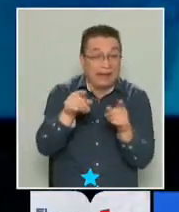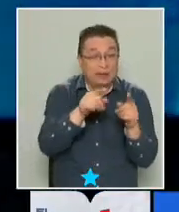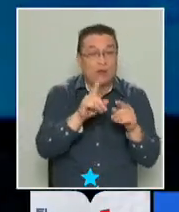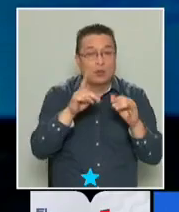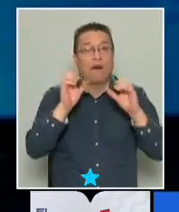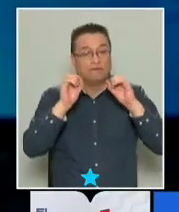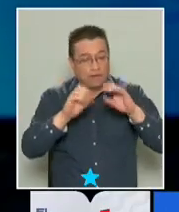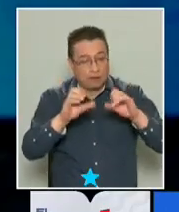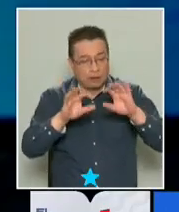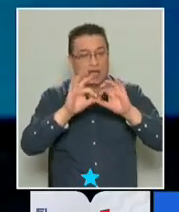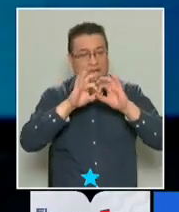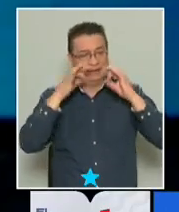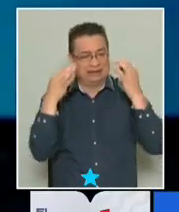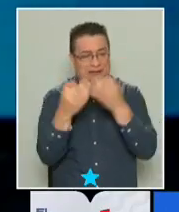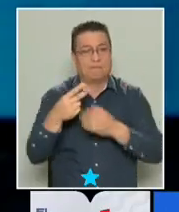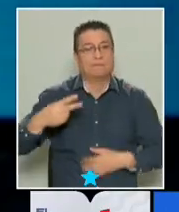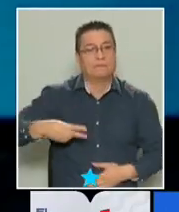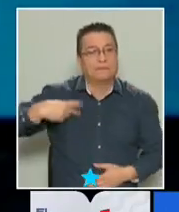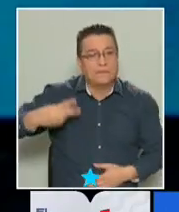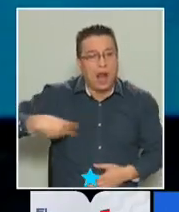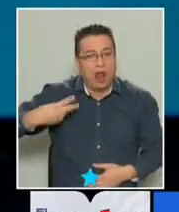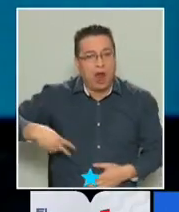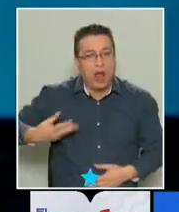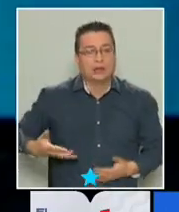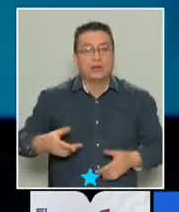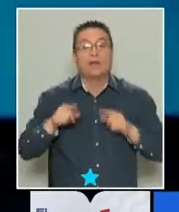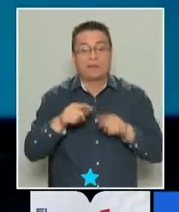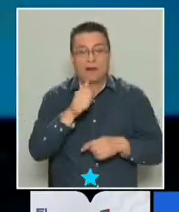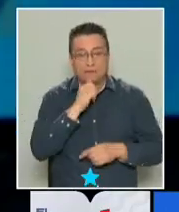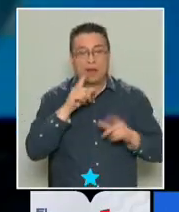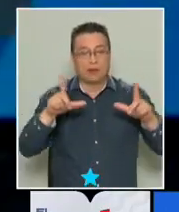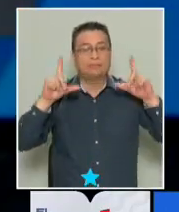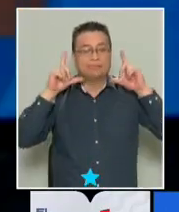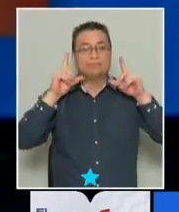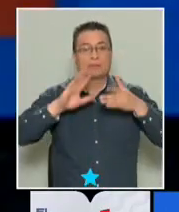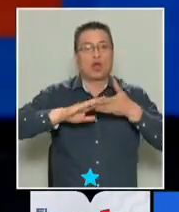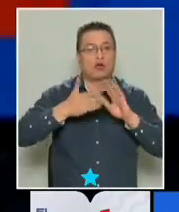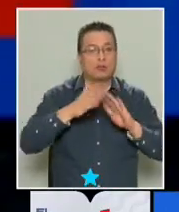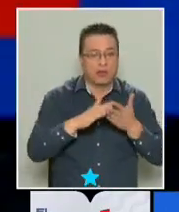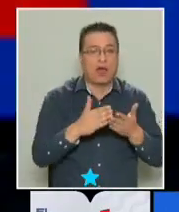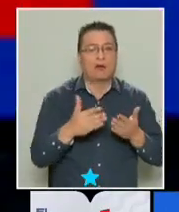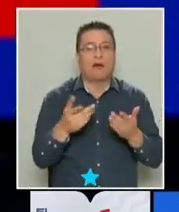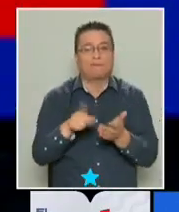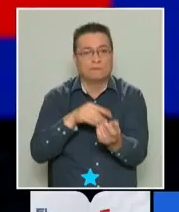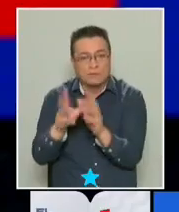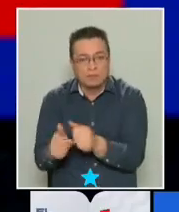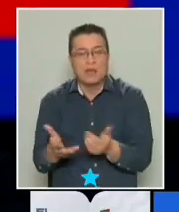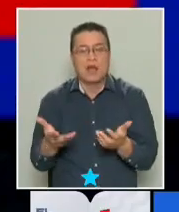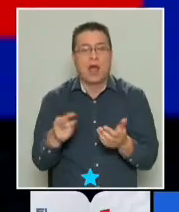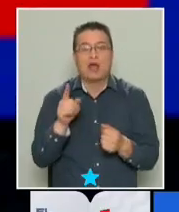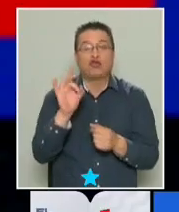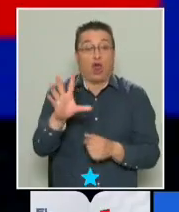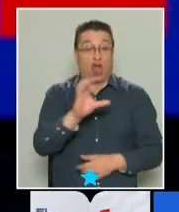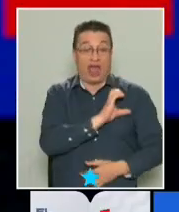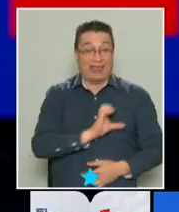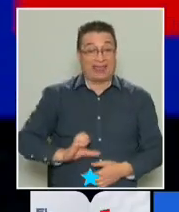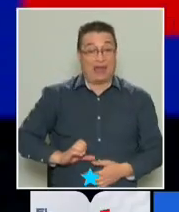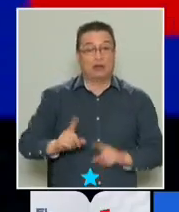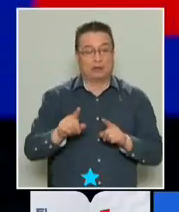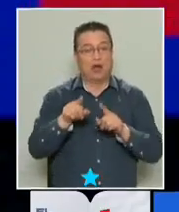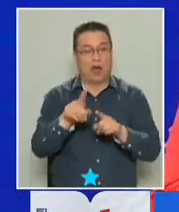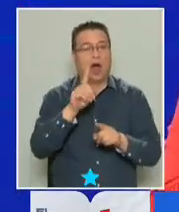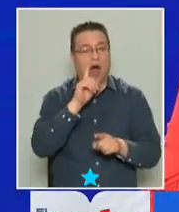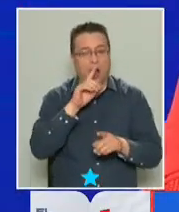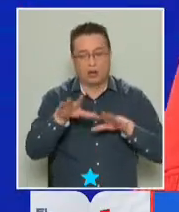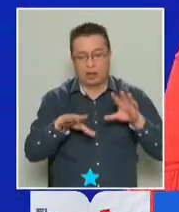que es una formación integral en valores me falta protagonismo ahí de la comunidad de la familia no sólo el estado creo que ahí hay una